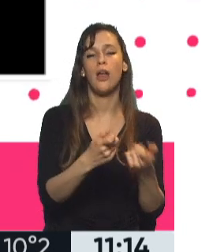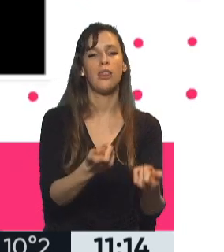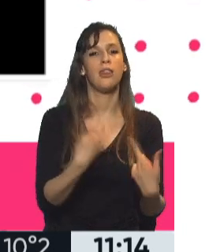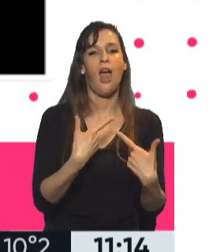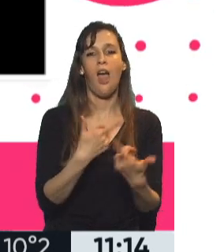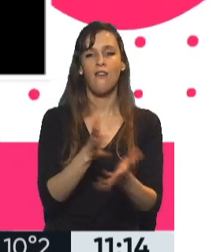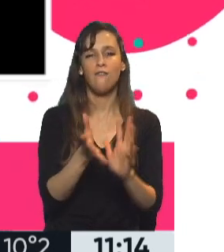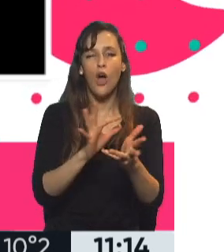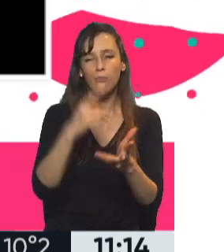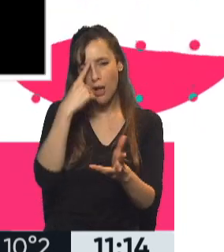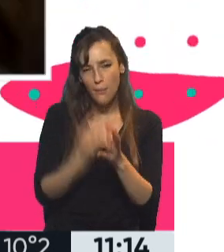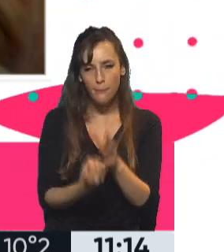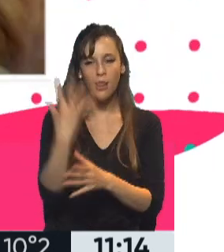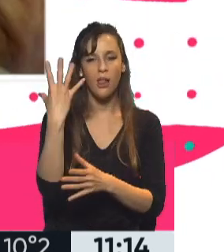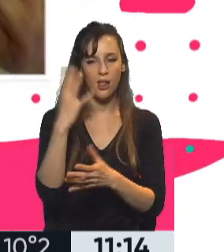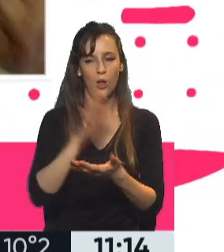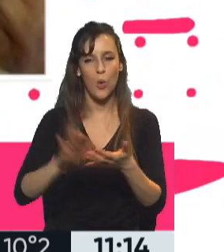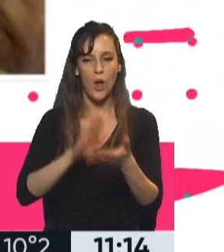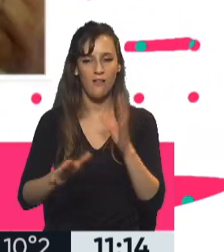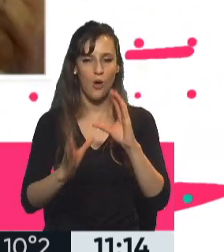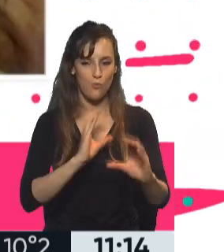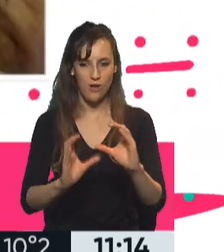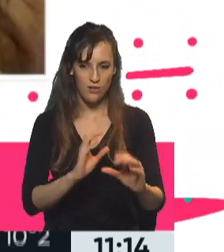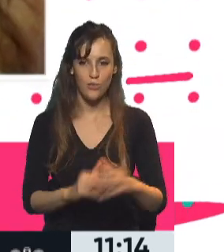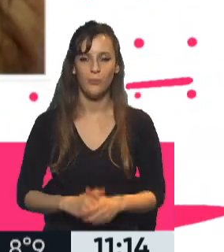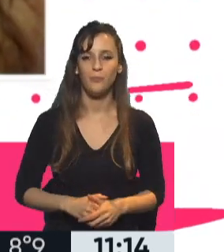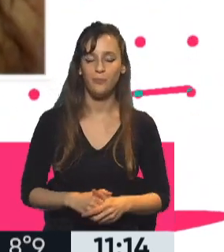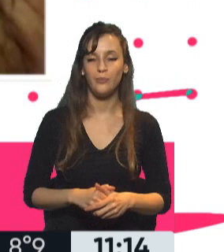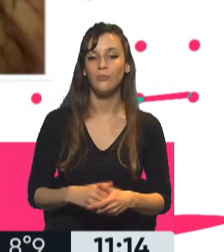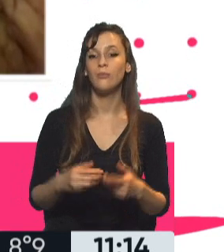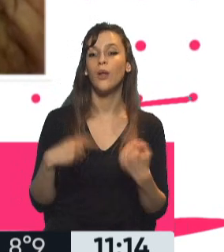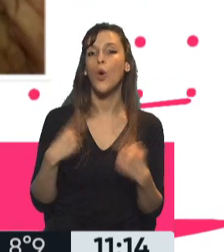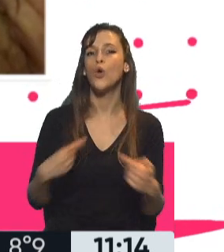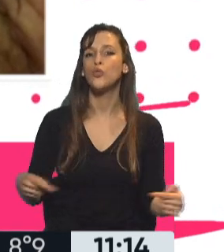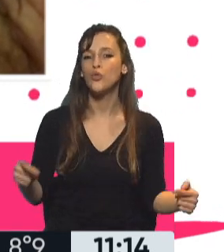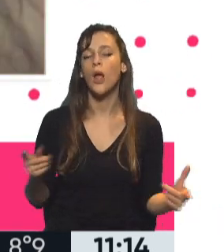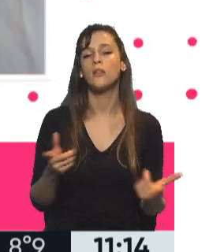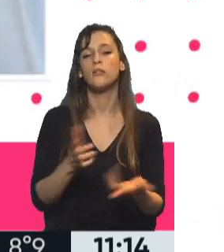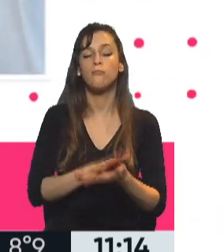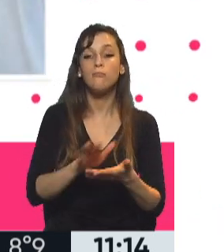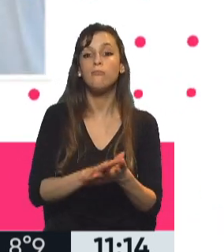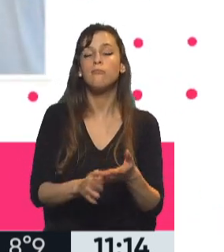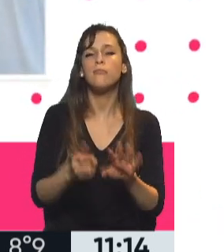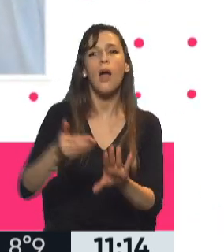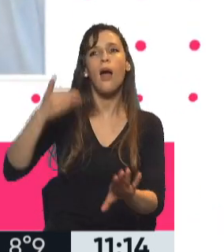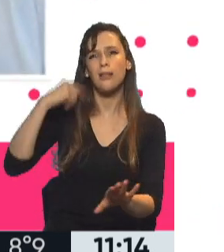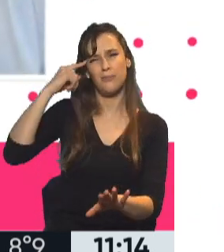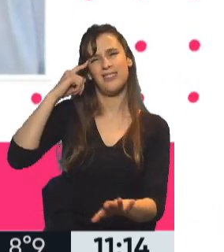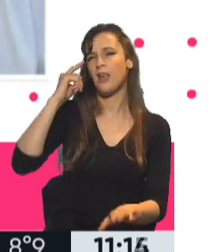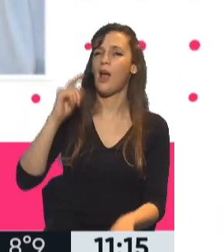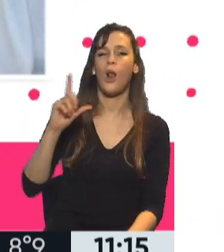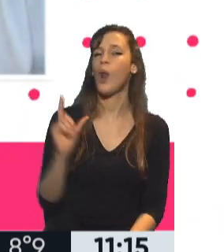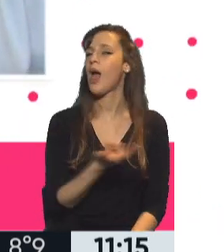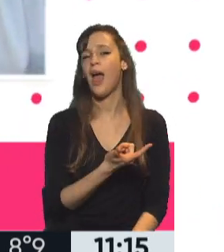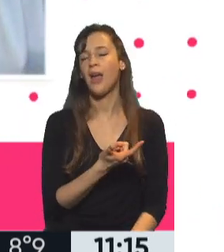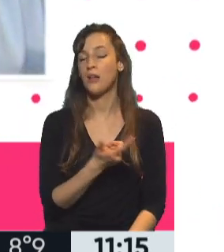la creatividad, Tal cual. Nuevas cosas que en algún momento nos parecían disparatadas, pero que ahora han